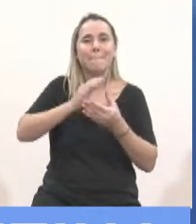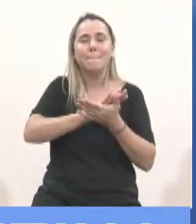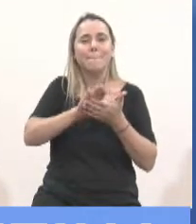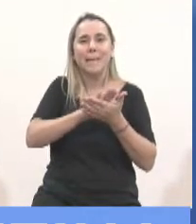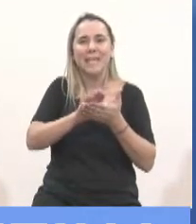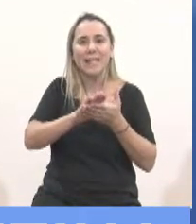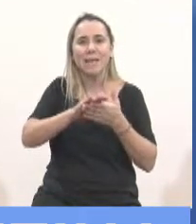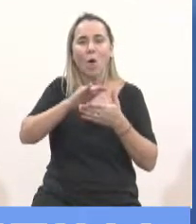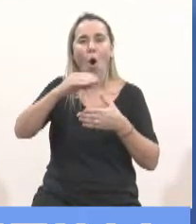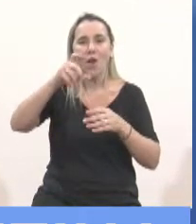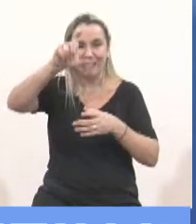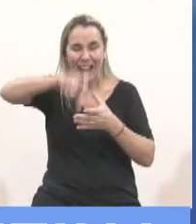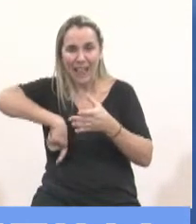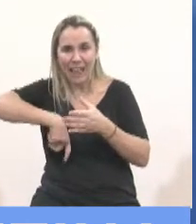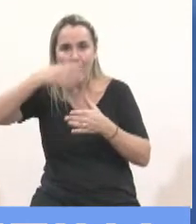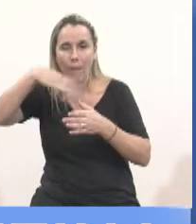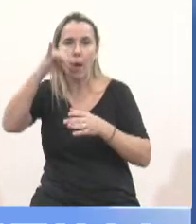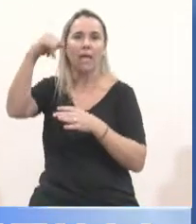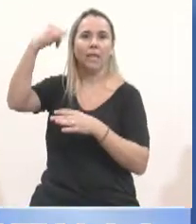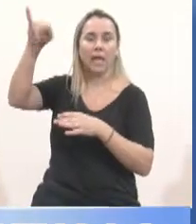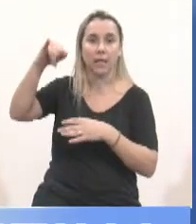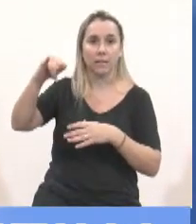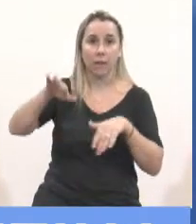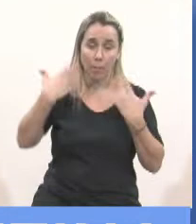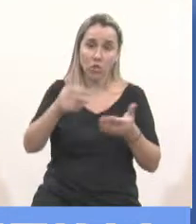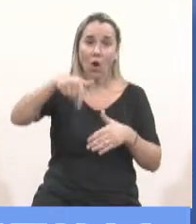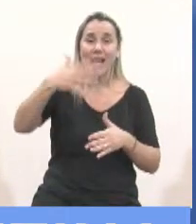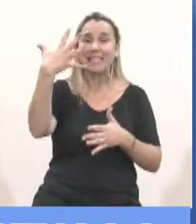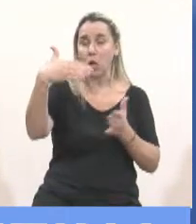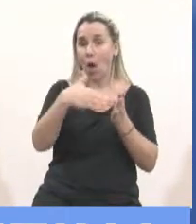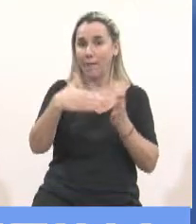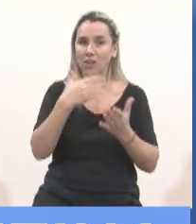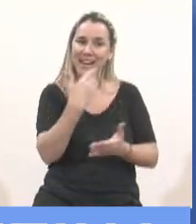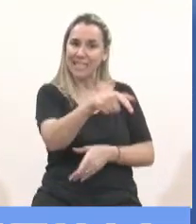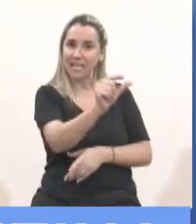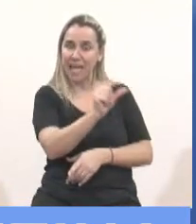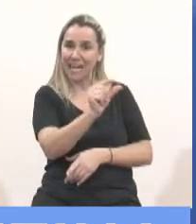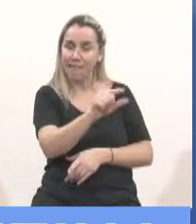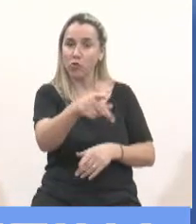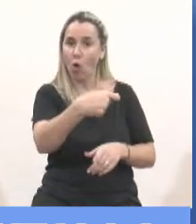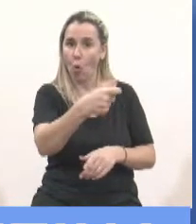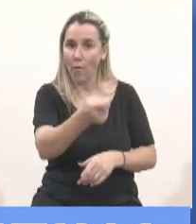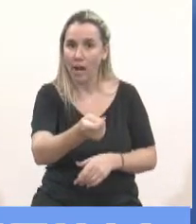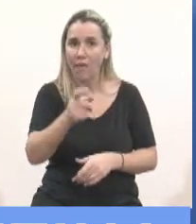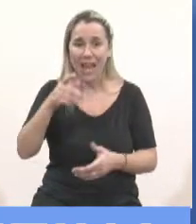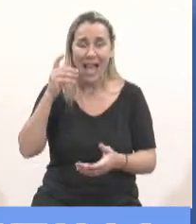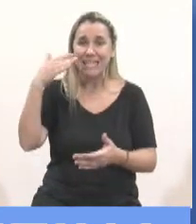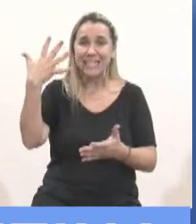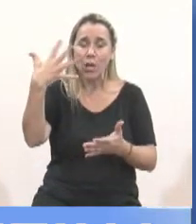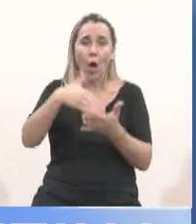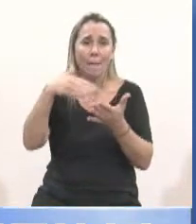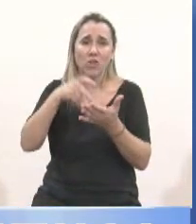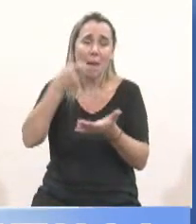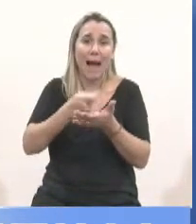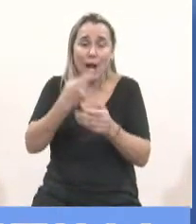pasaban a intereses usurarios. Y por eso ahora hay 5 millones, gracias a ese crédito de jubilados, que no pueden pagarlo, no lo van a